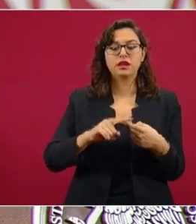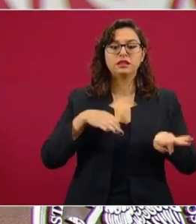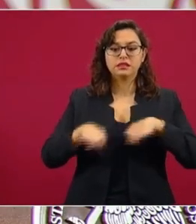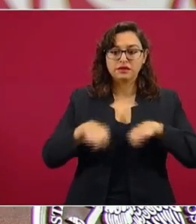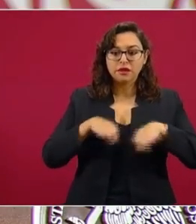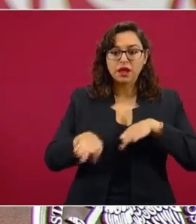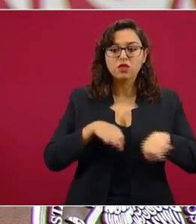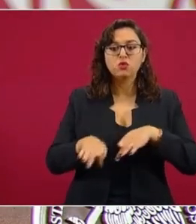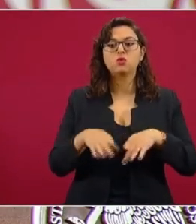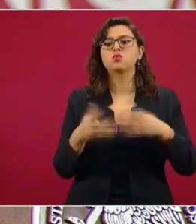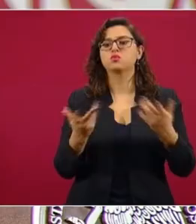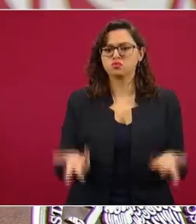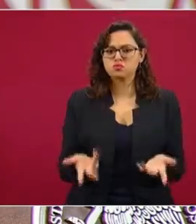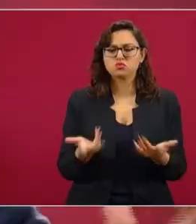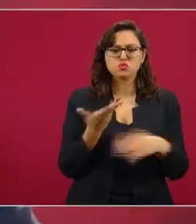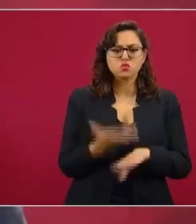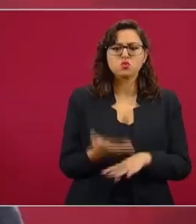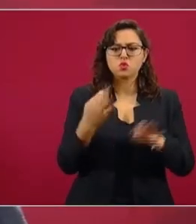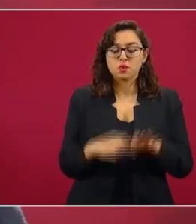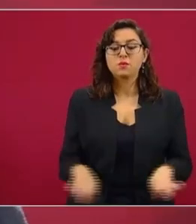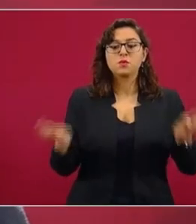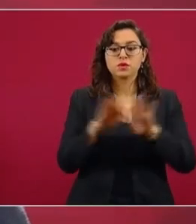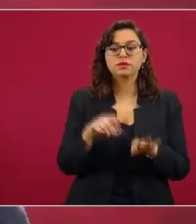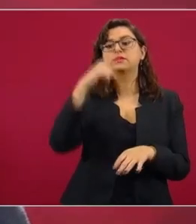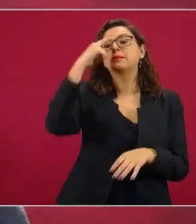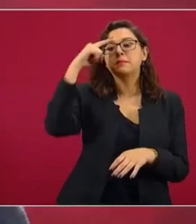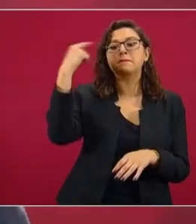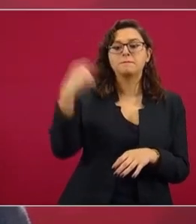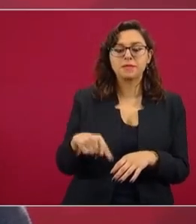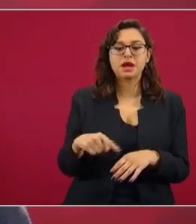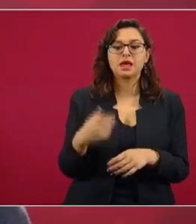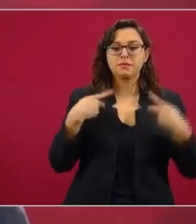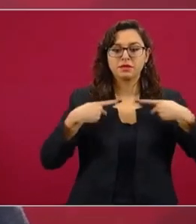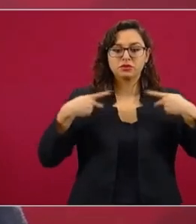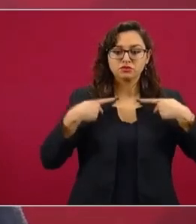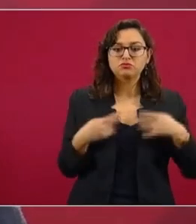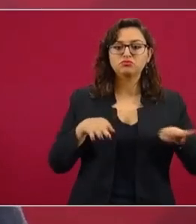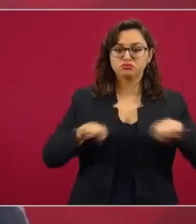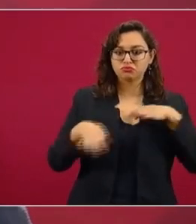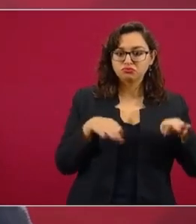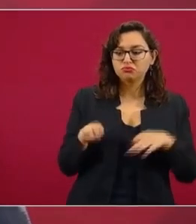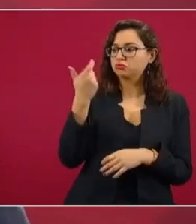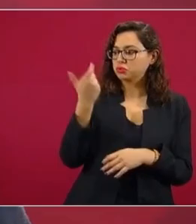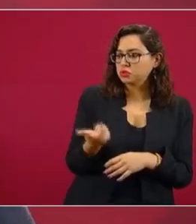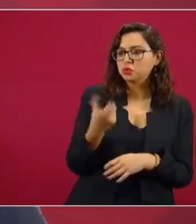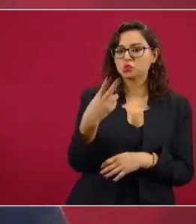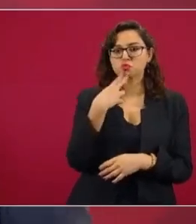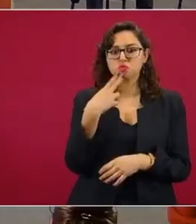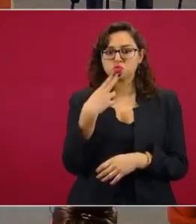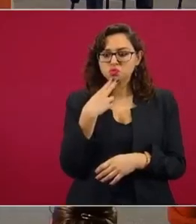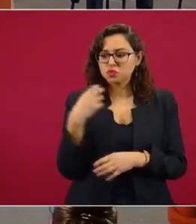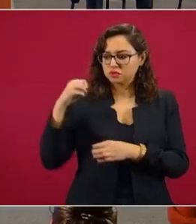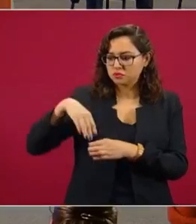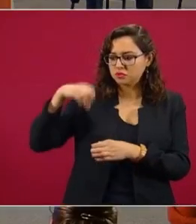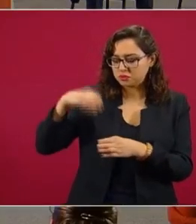obrero como elementos fundamentales para ampliar y expandir las posibilidades del trabajador de usar su ahorro. Y para eso, y es